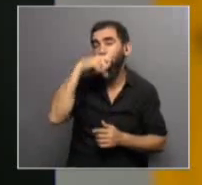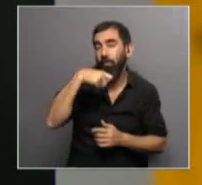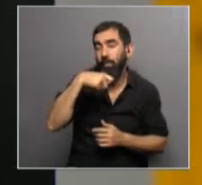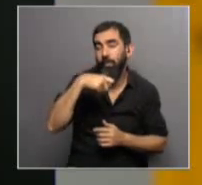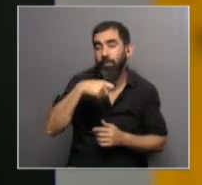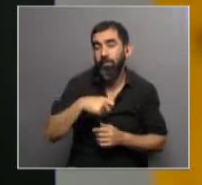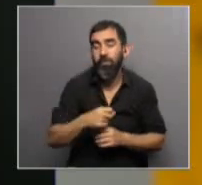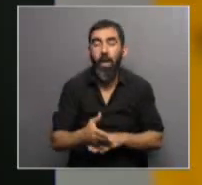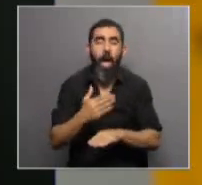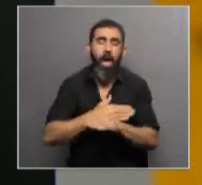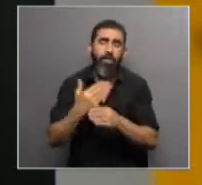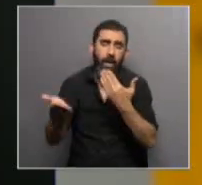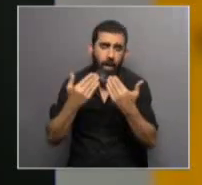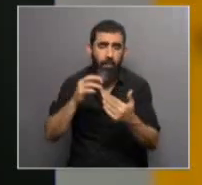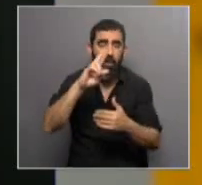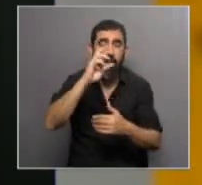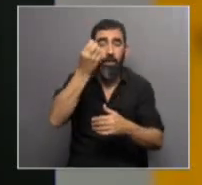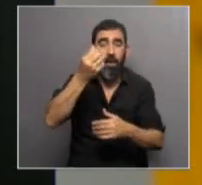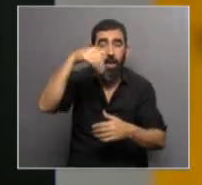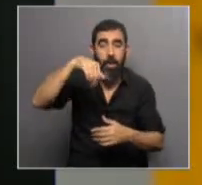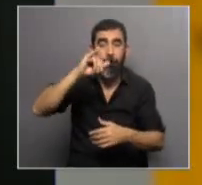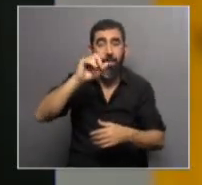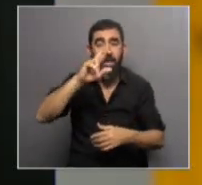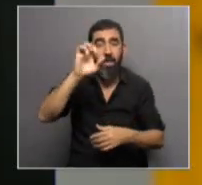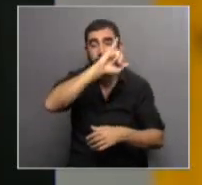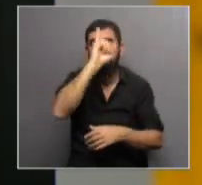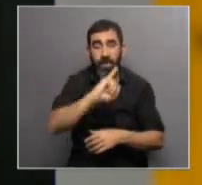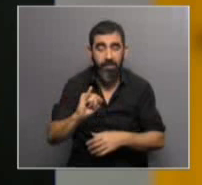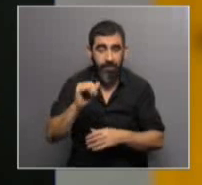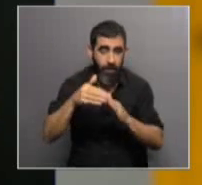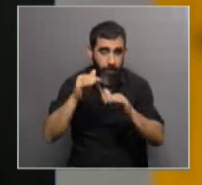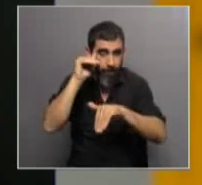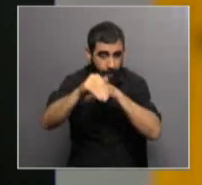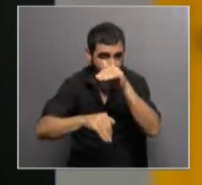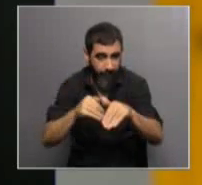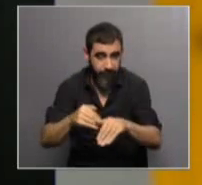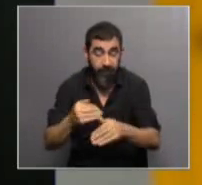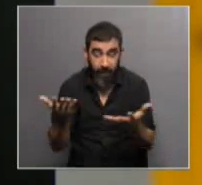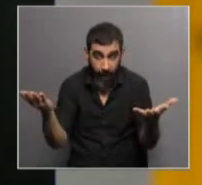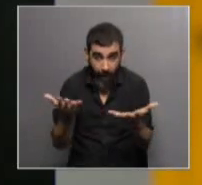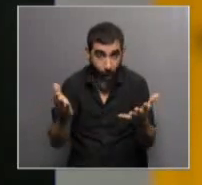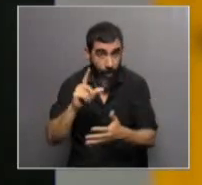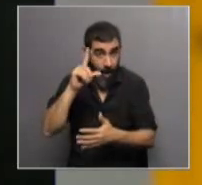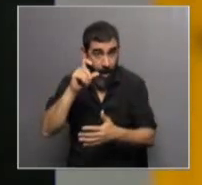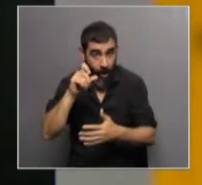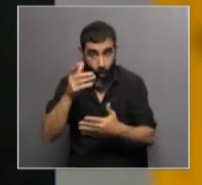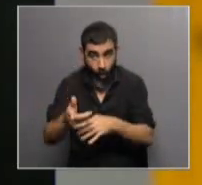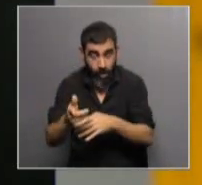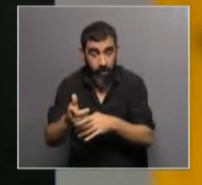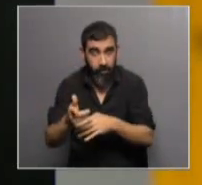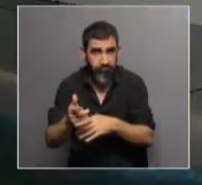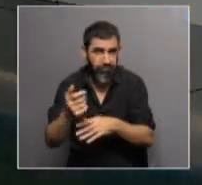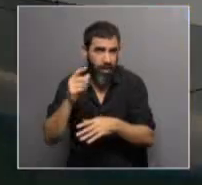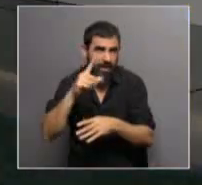rato fuera de cámara hablamos del caso de ramírez me diste un dato que me pareció increíble que había donde hoy hay agua en la plata ramírez hace